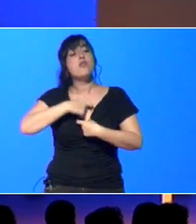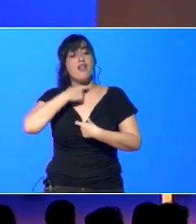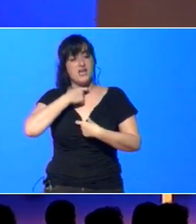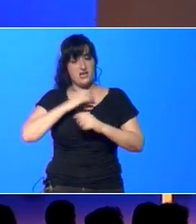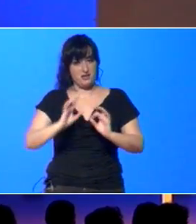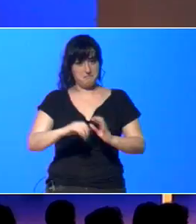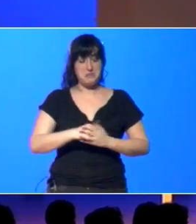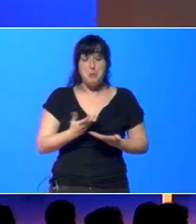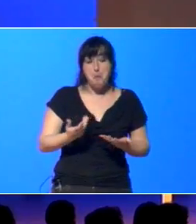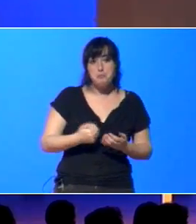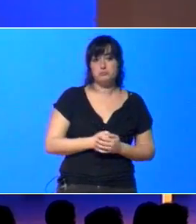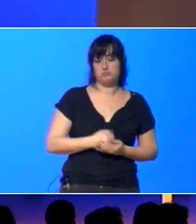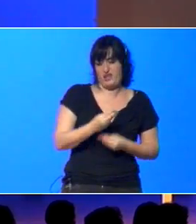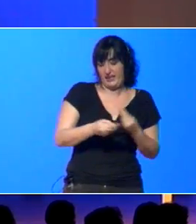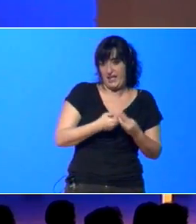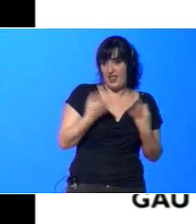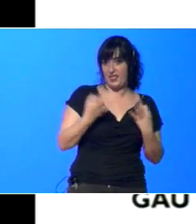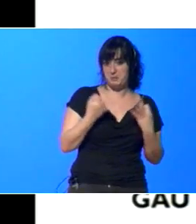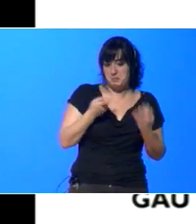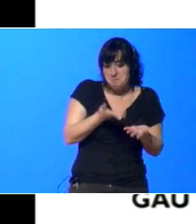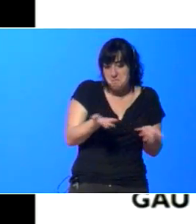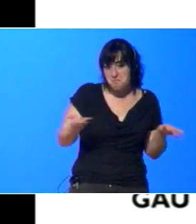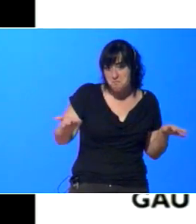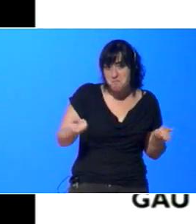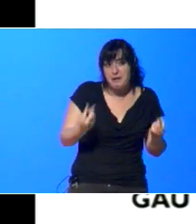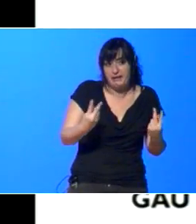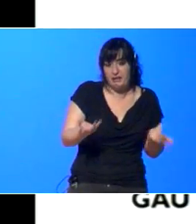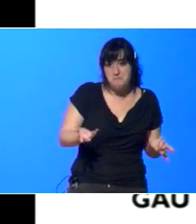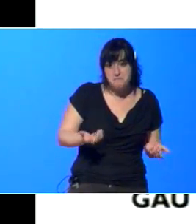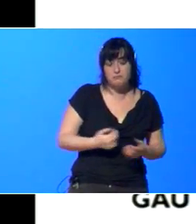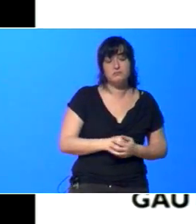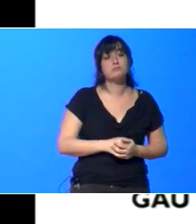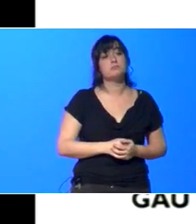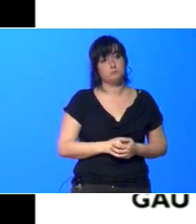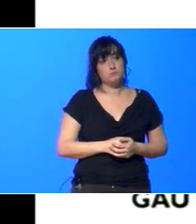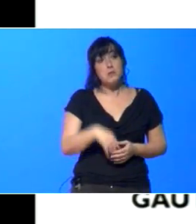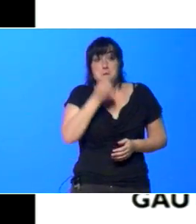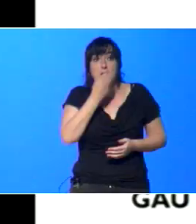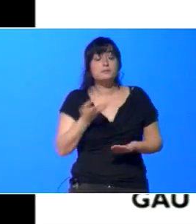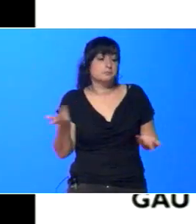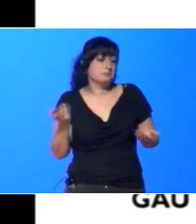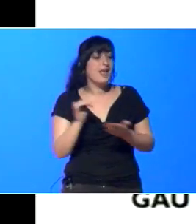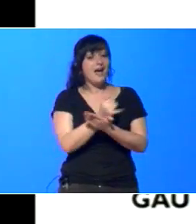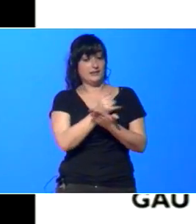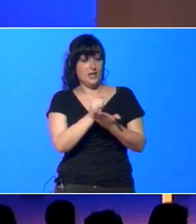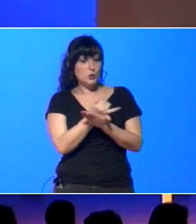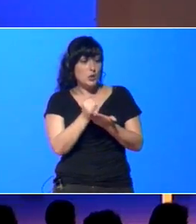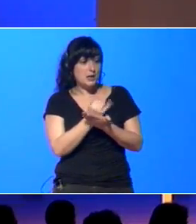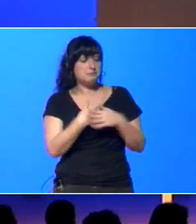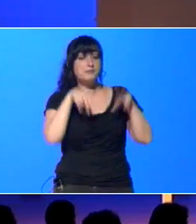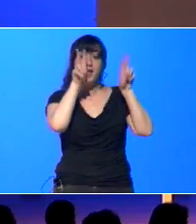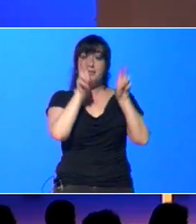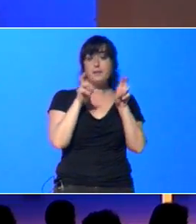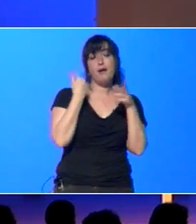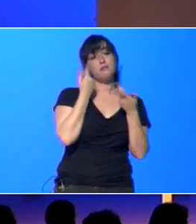dijeron, ¿y ahora qué hacemos? ¿No? ¿Qué hacemos con esto? Bueno, pues la asignatura hablaba pues de observar